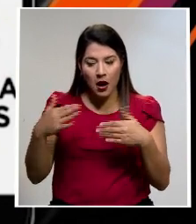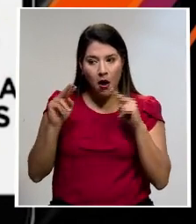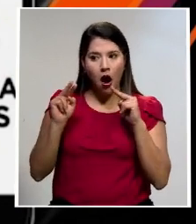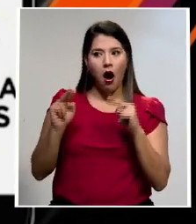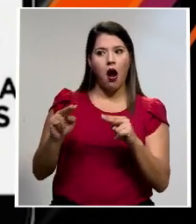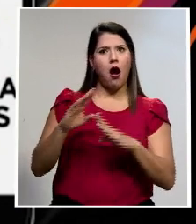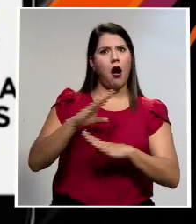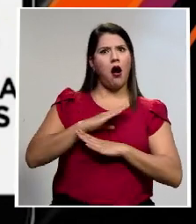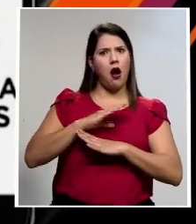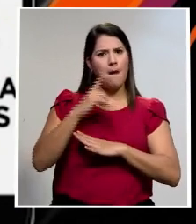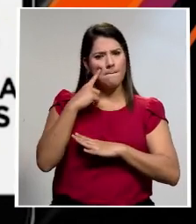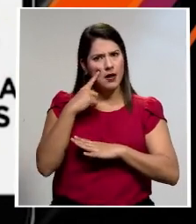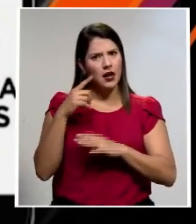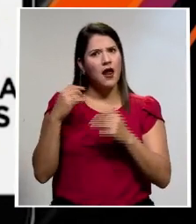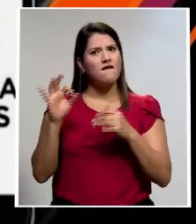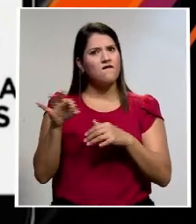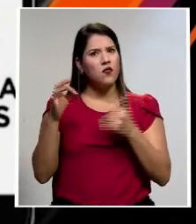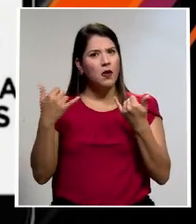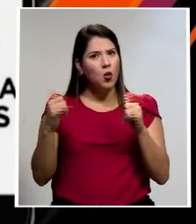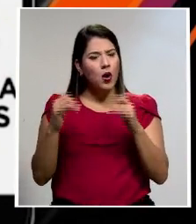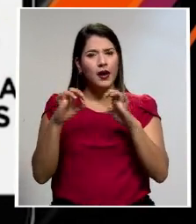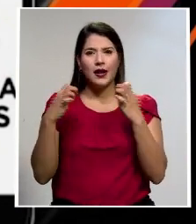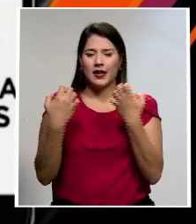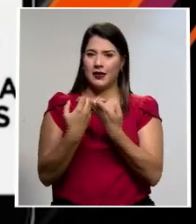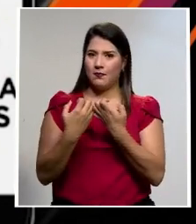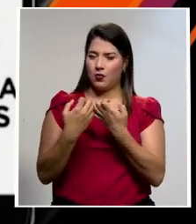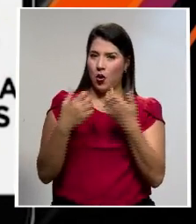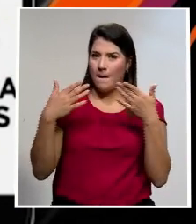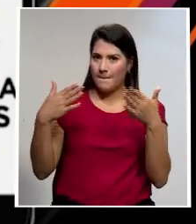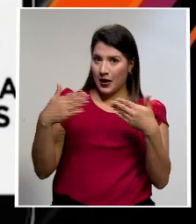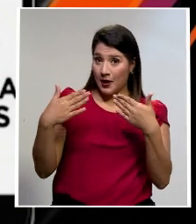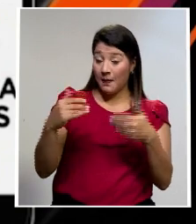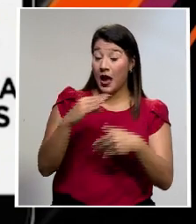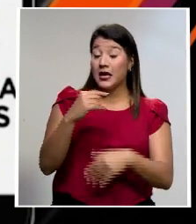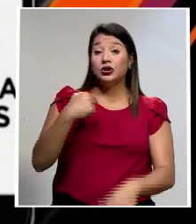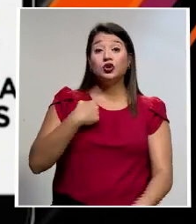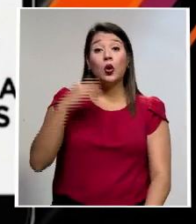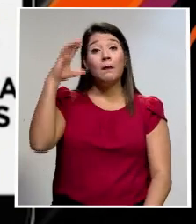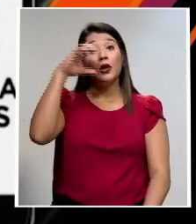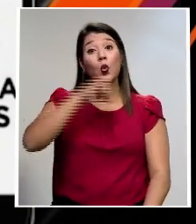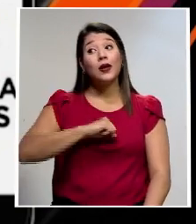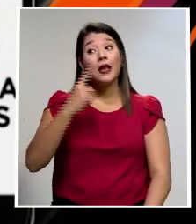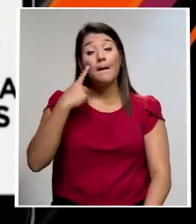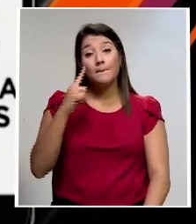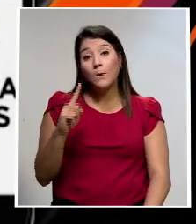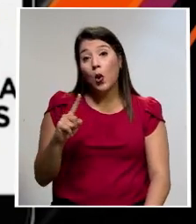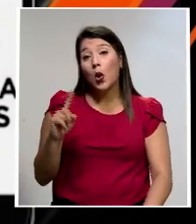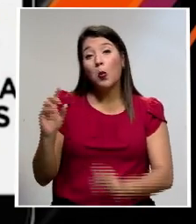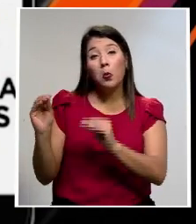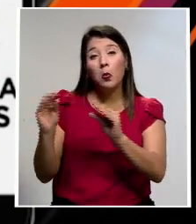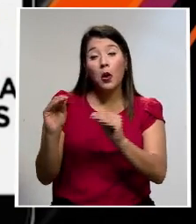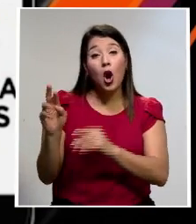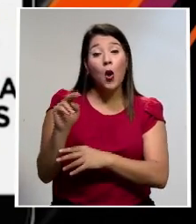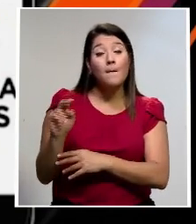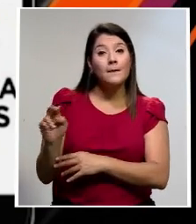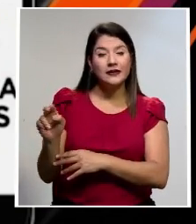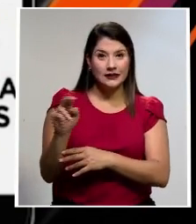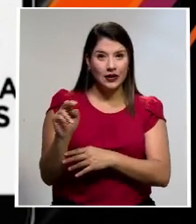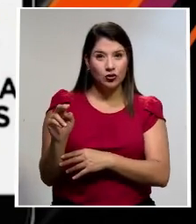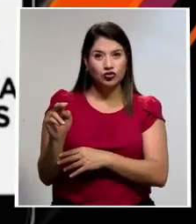sobremanera ver lo que está haciendo el equipo panameño, a pesar de que me di cuenta, ¿verdad?, por compañeros ahí del canal, de